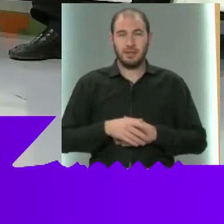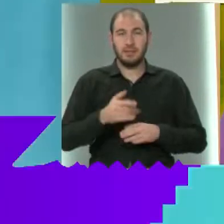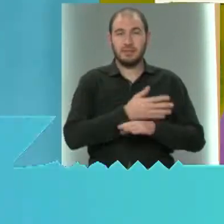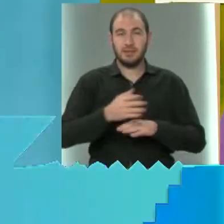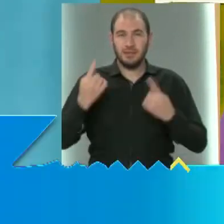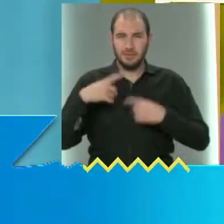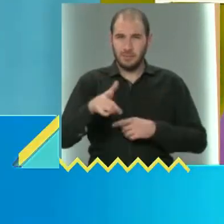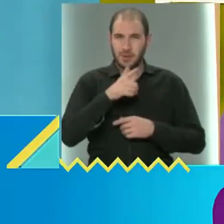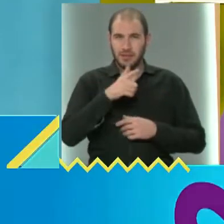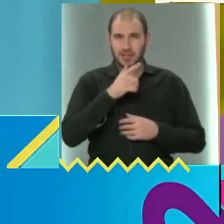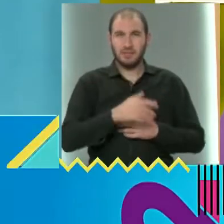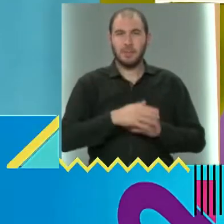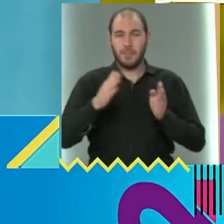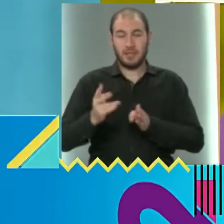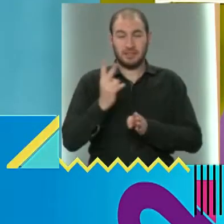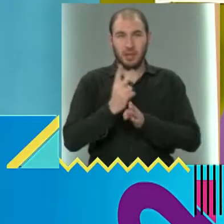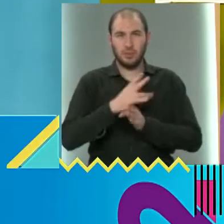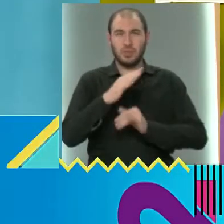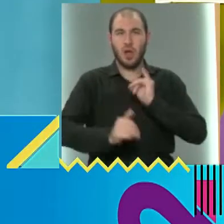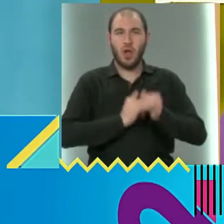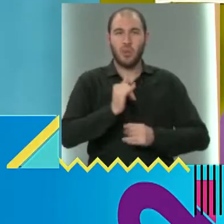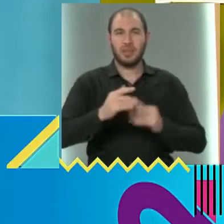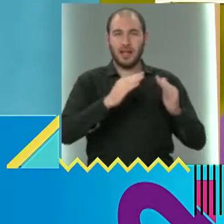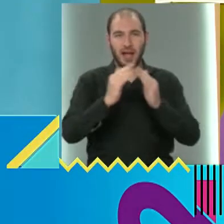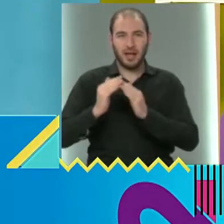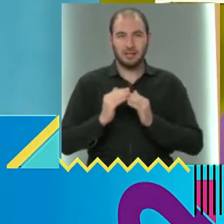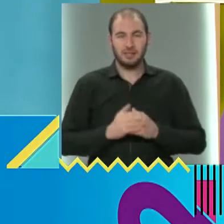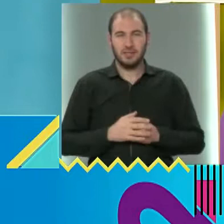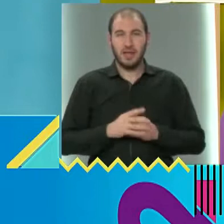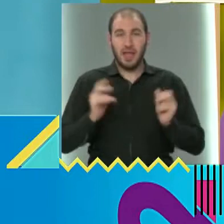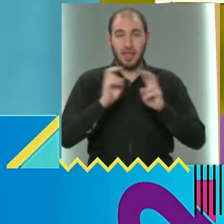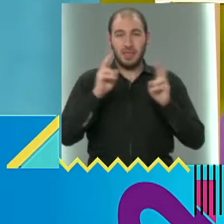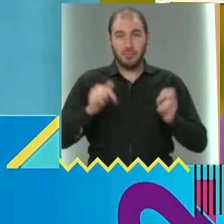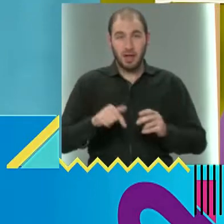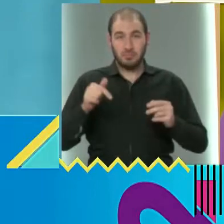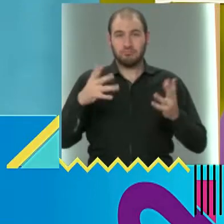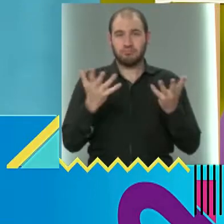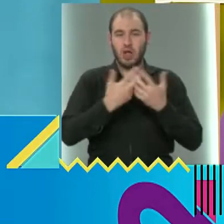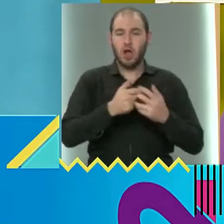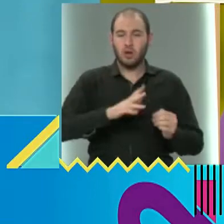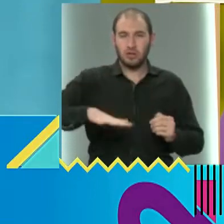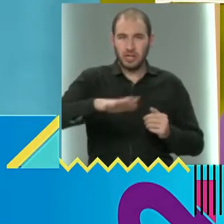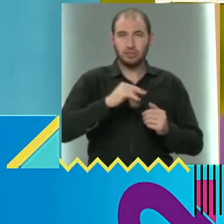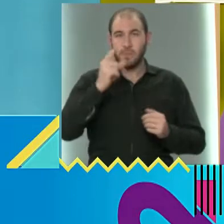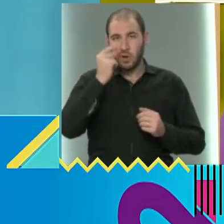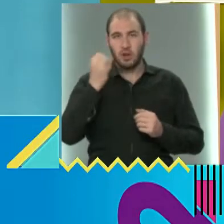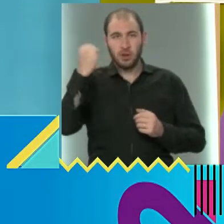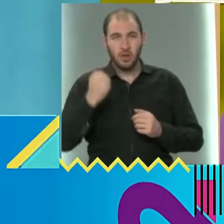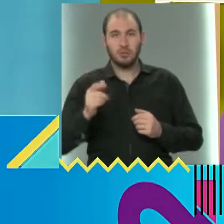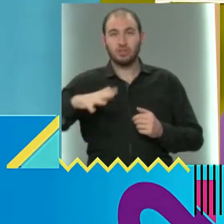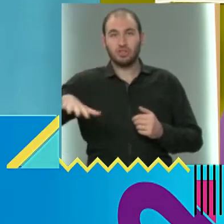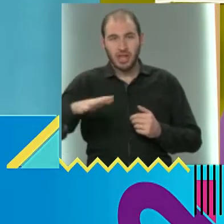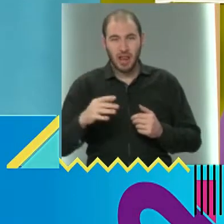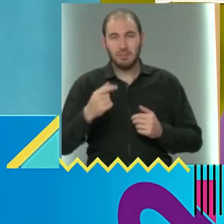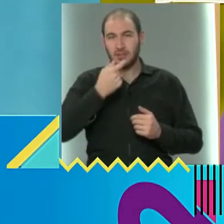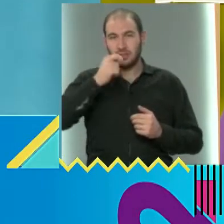Seguimos en Distintos Parecidos en este segundo bloque hablando de vivienda y en este tema confluyen el contexto político, económico y social